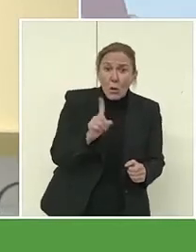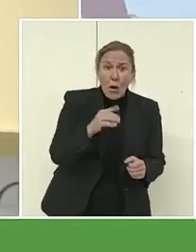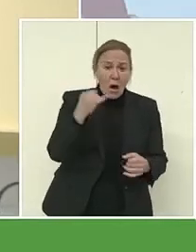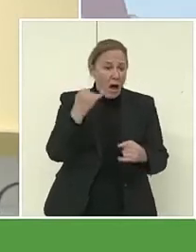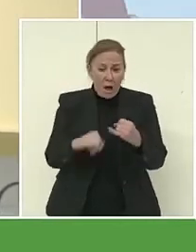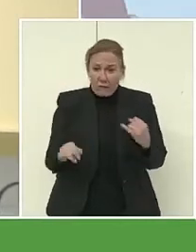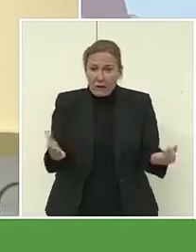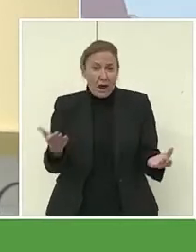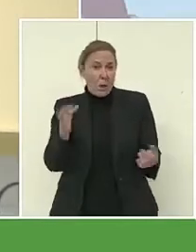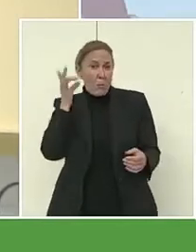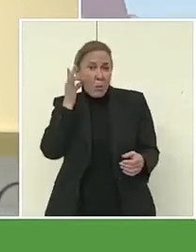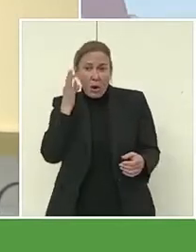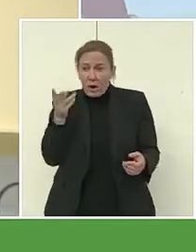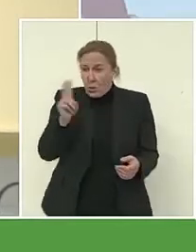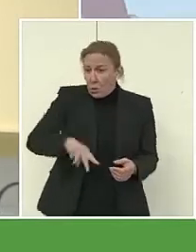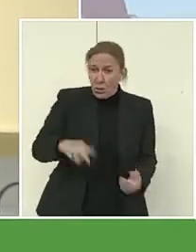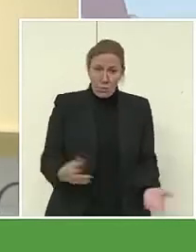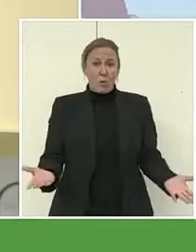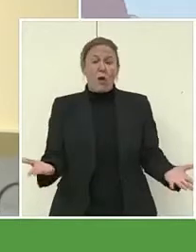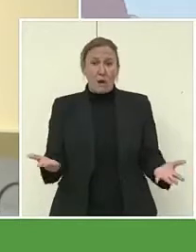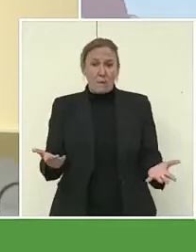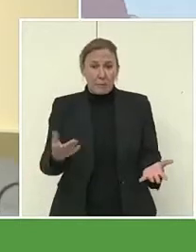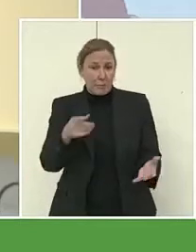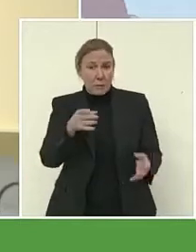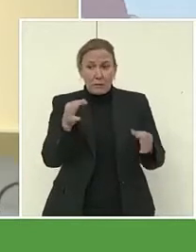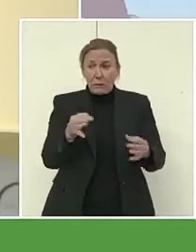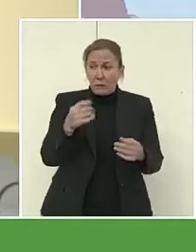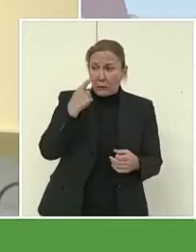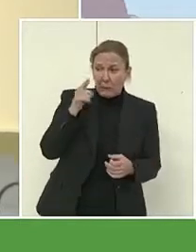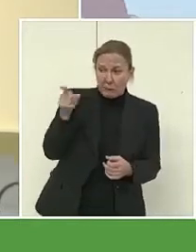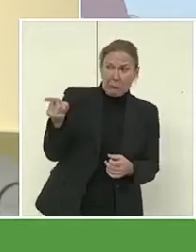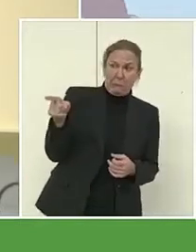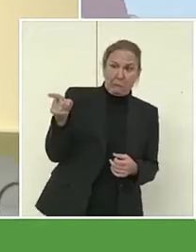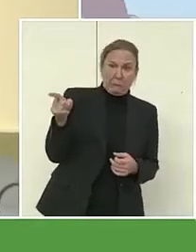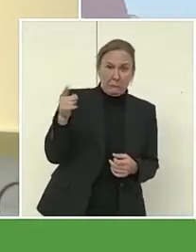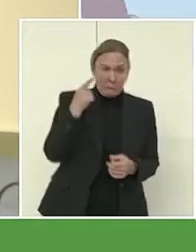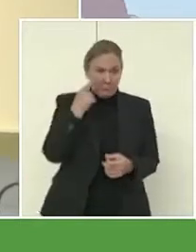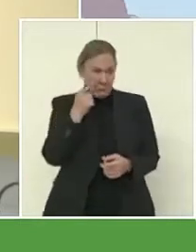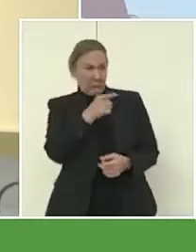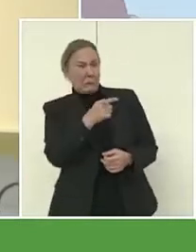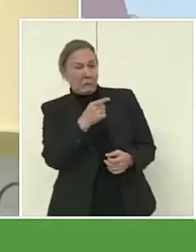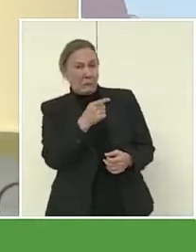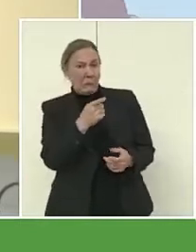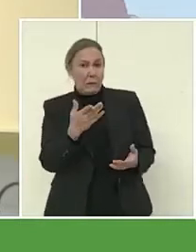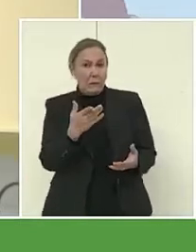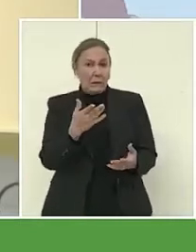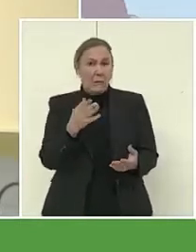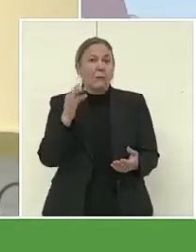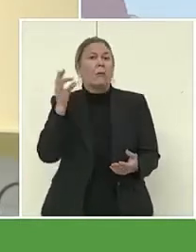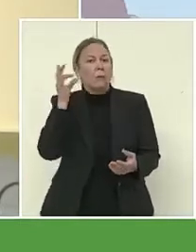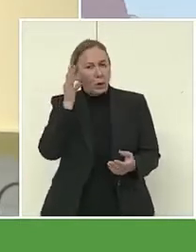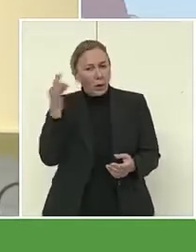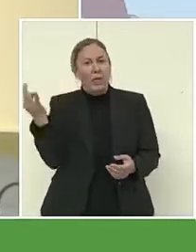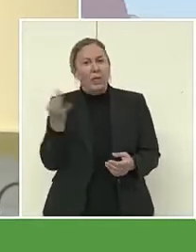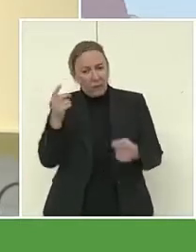no aportas, pues solo podrás señalar con el dedo, pero al final, ¿quién lo va a corregir? Hombres también estarán ahí.